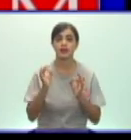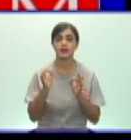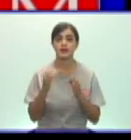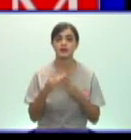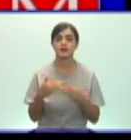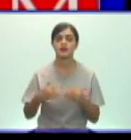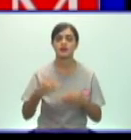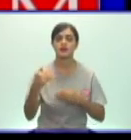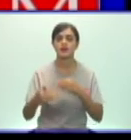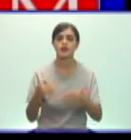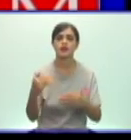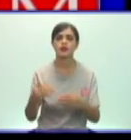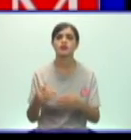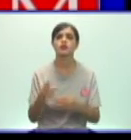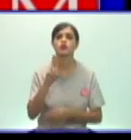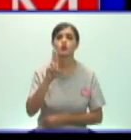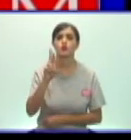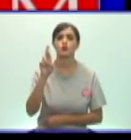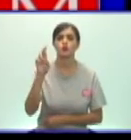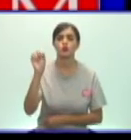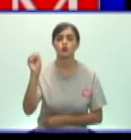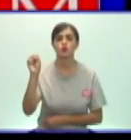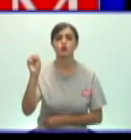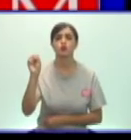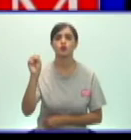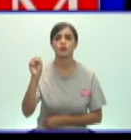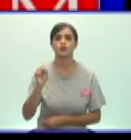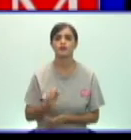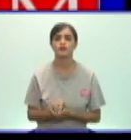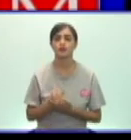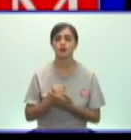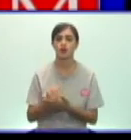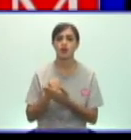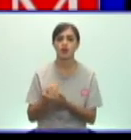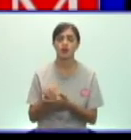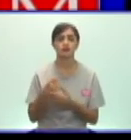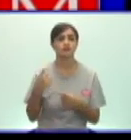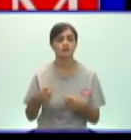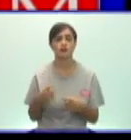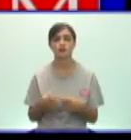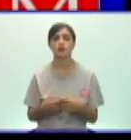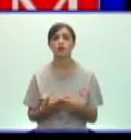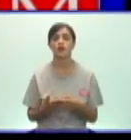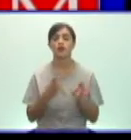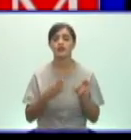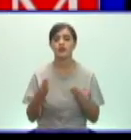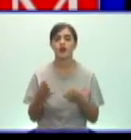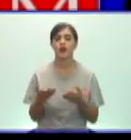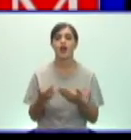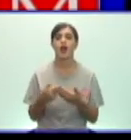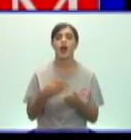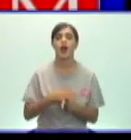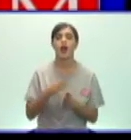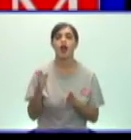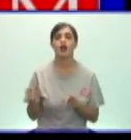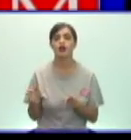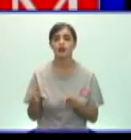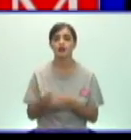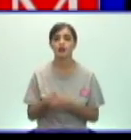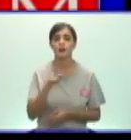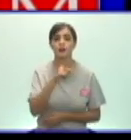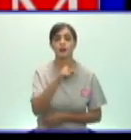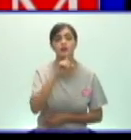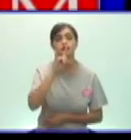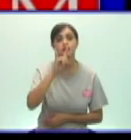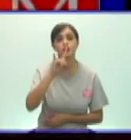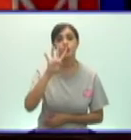del ejército soviético hacia Berlín y que va a ir dándole derrota tras derrota a ese bloque fascista hasta llegar a mayo de 1945,